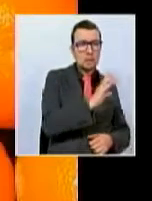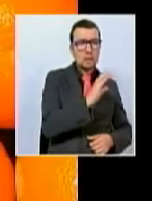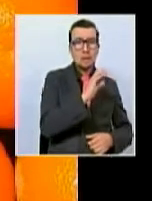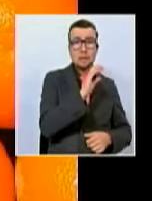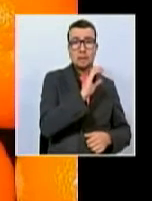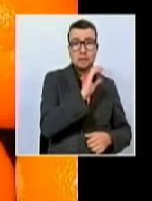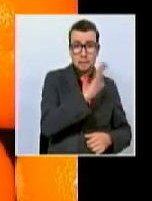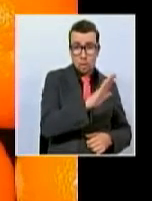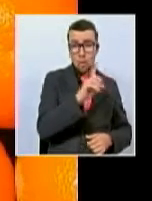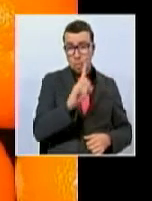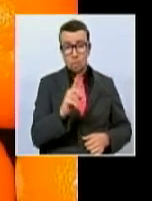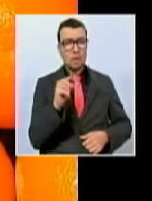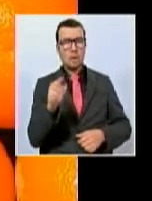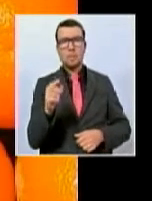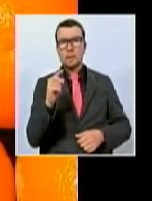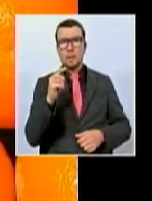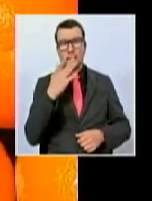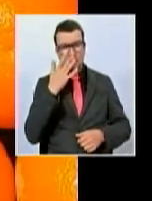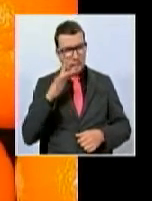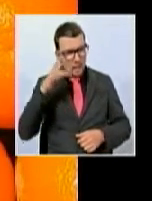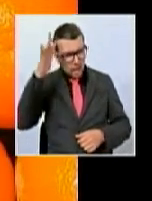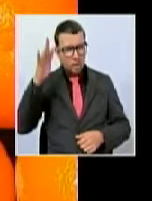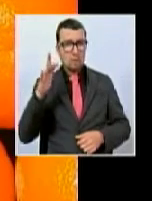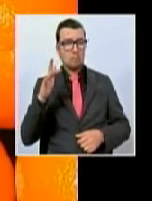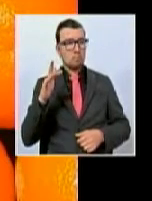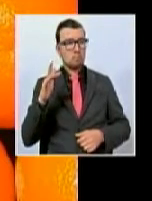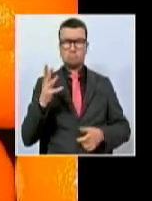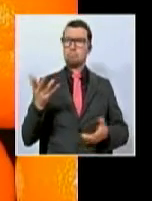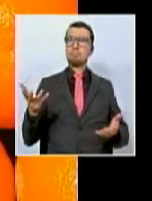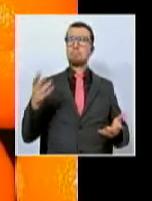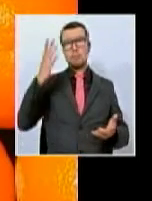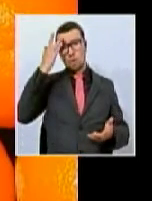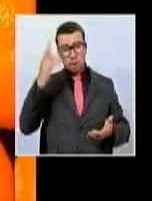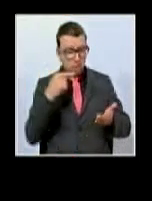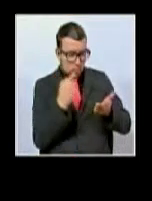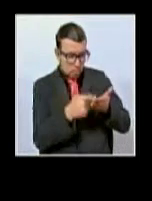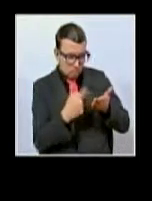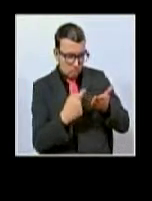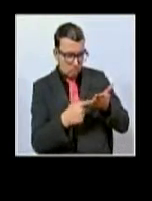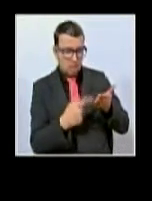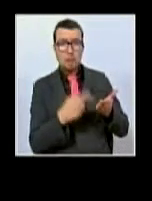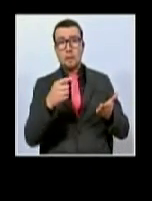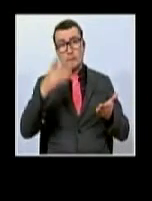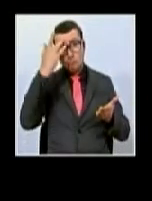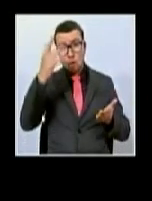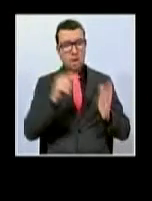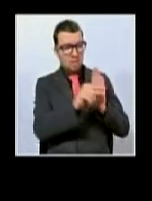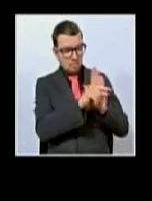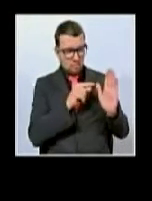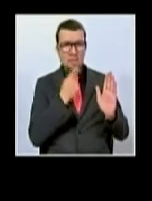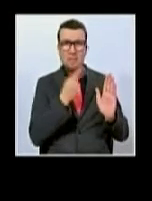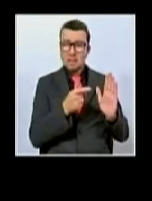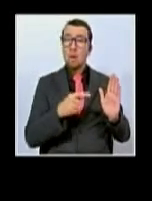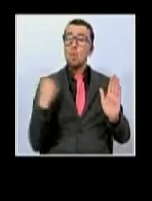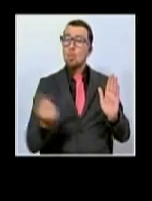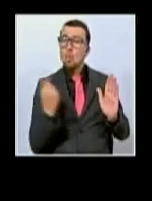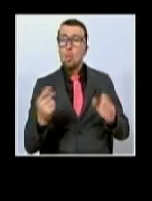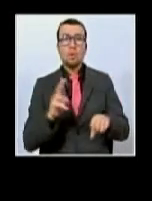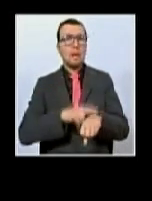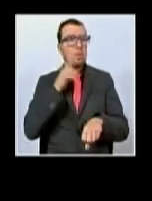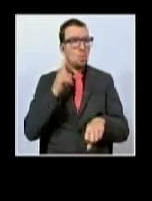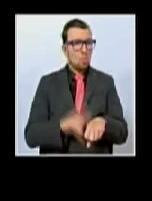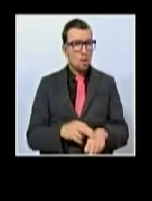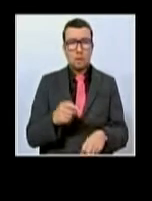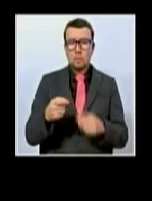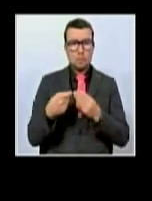brillante. Y entonces uno dice, ¿y por qué en esa cajita dice jugo natural de mora? ¿Cómo uno